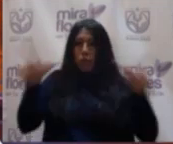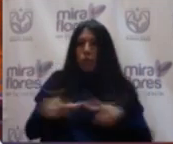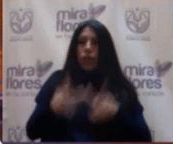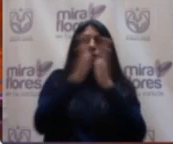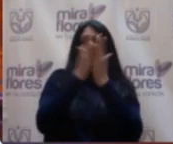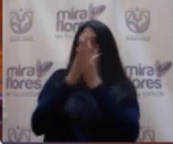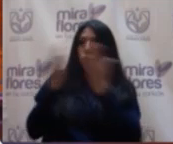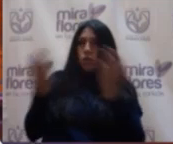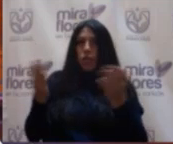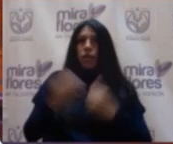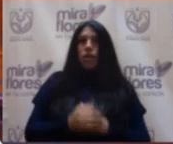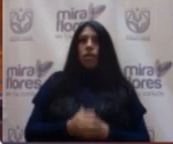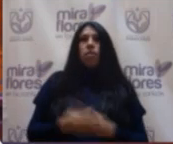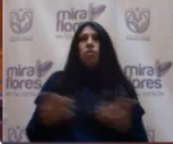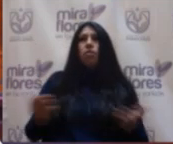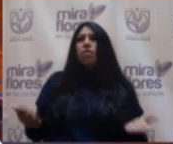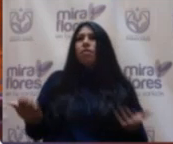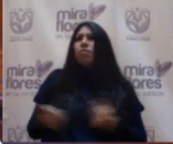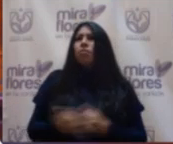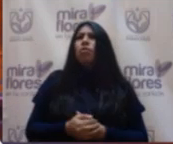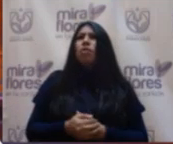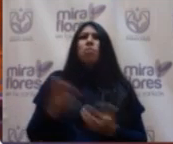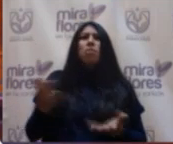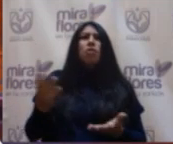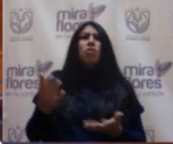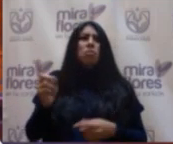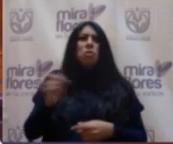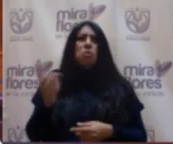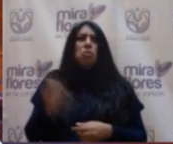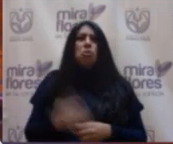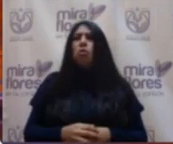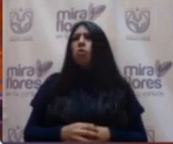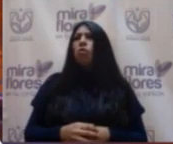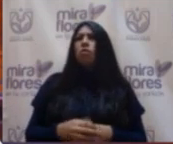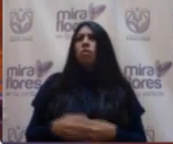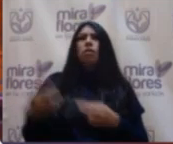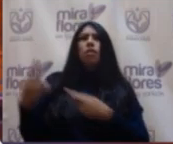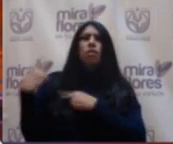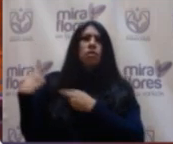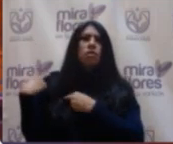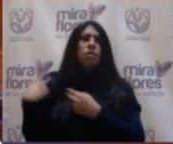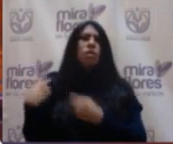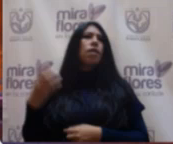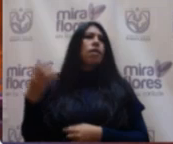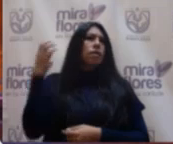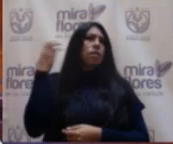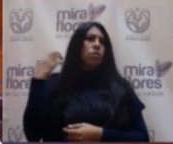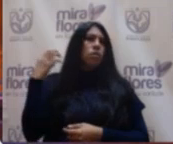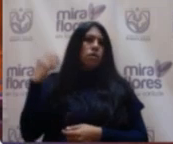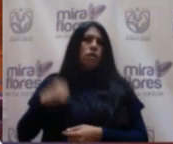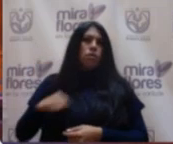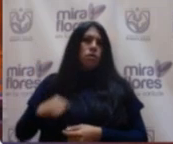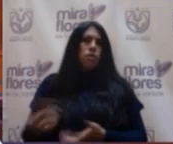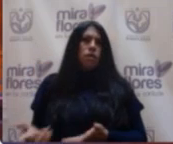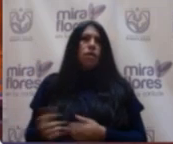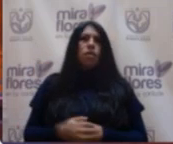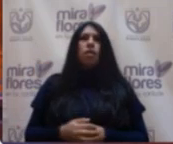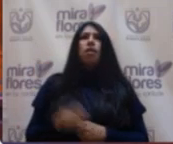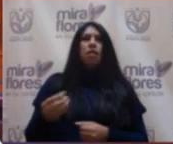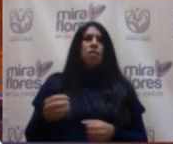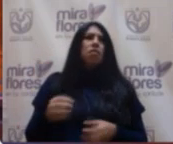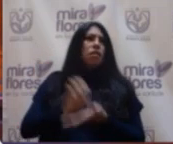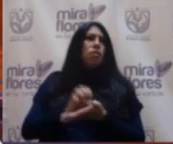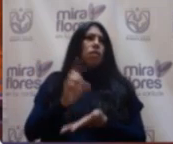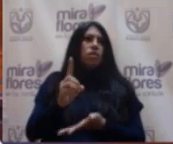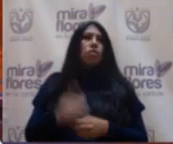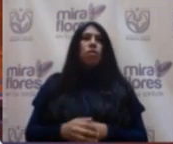que directamente no le corresponde a la municipalidad, le corresponde al Ministerio de Educación. Y en el caso que usted informa, es una labor